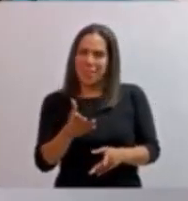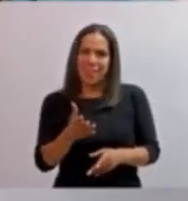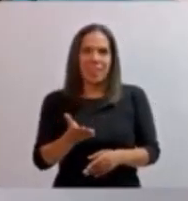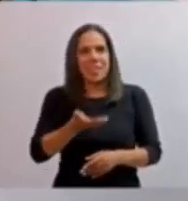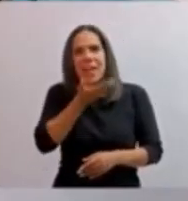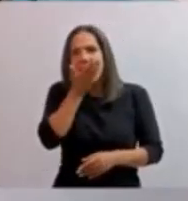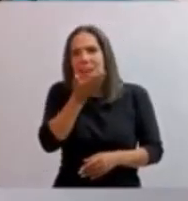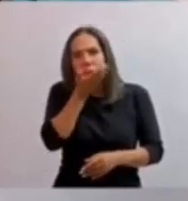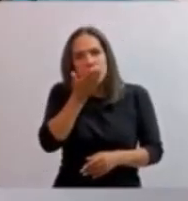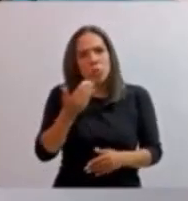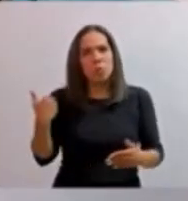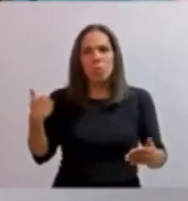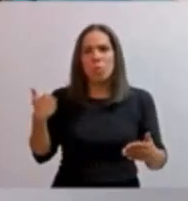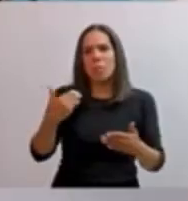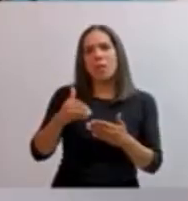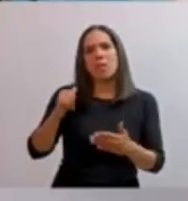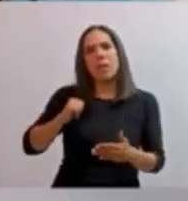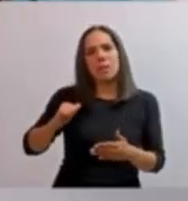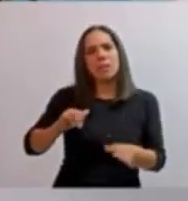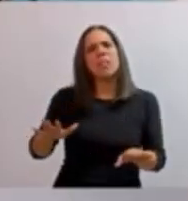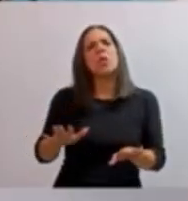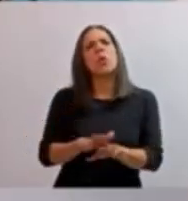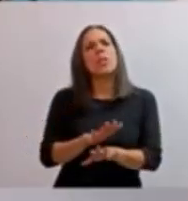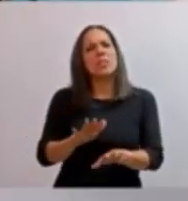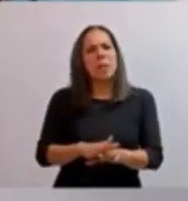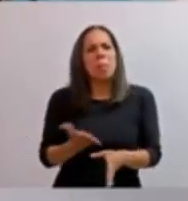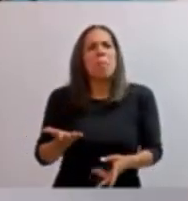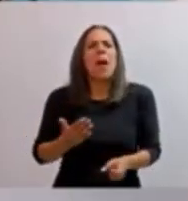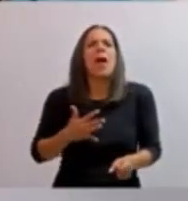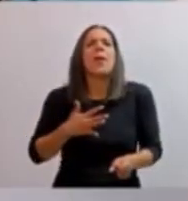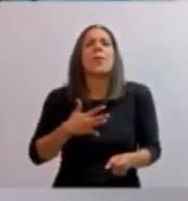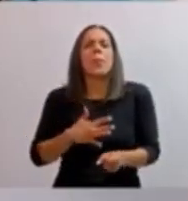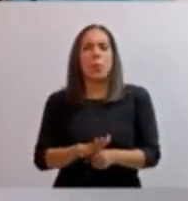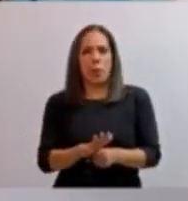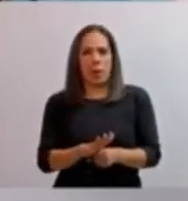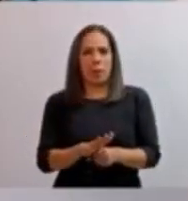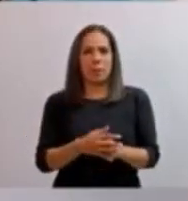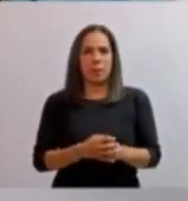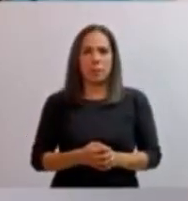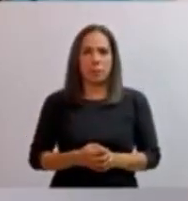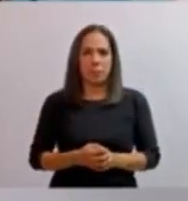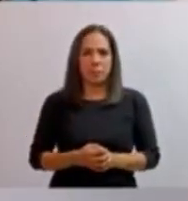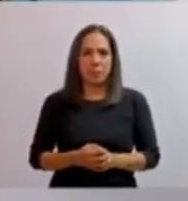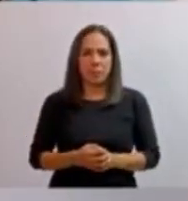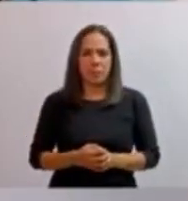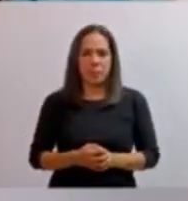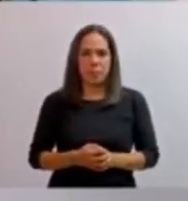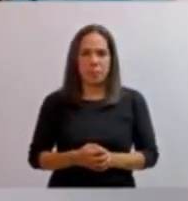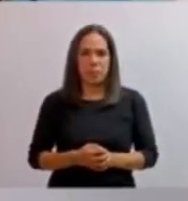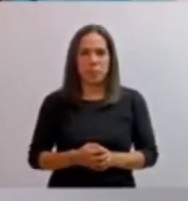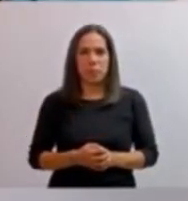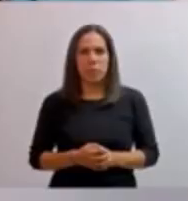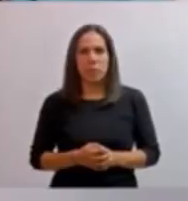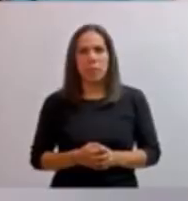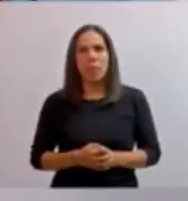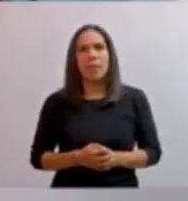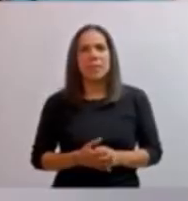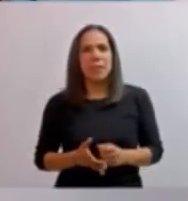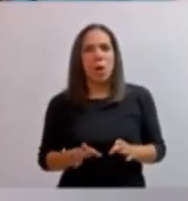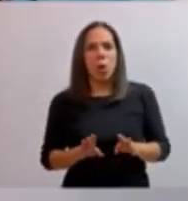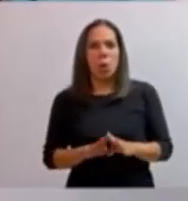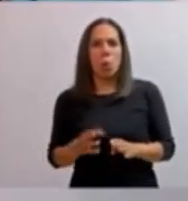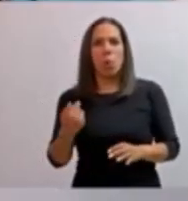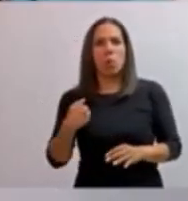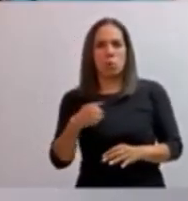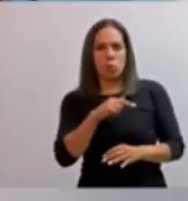técnicos escolares, en los consejos técnicos de zona, donde ya están ustedes pues con esta reflexión y